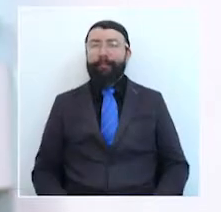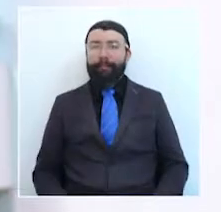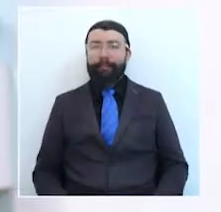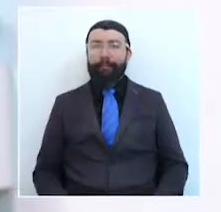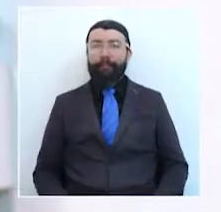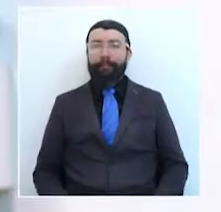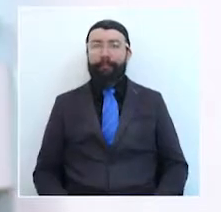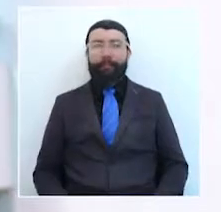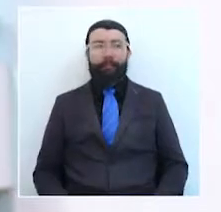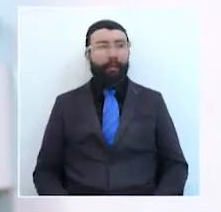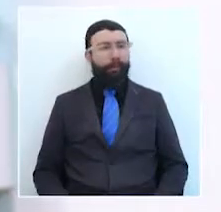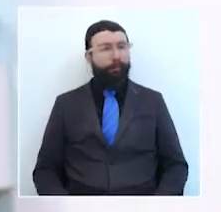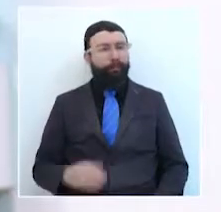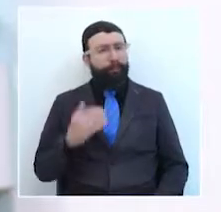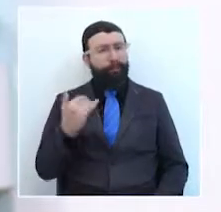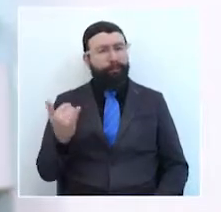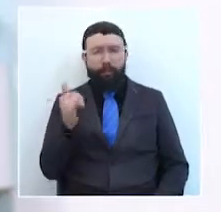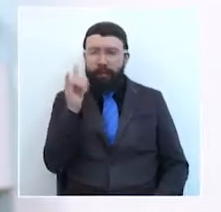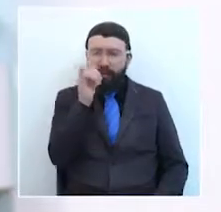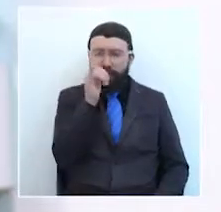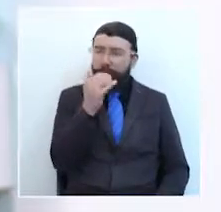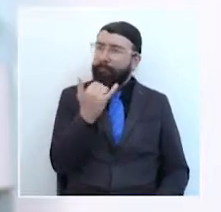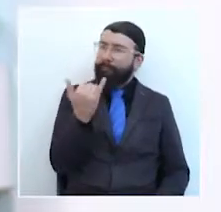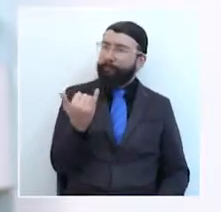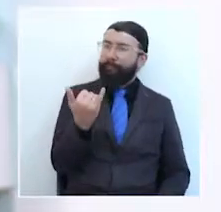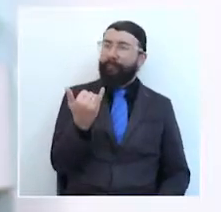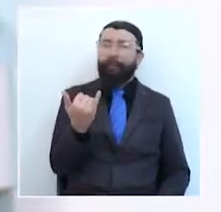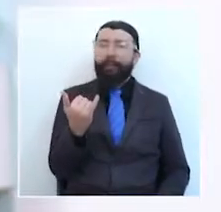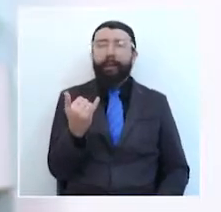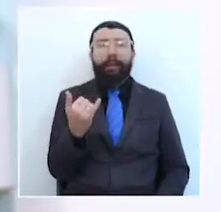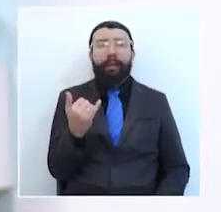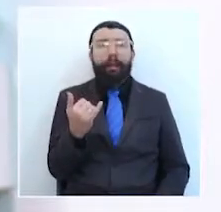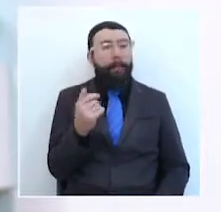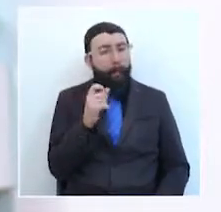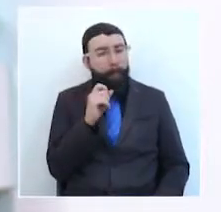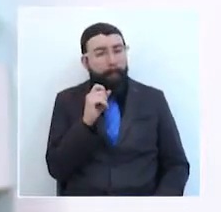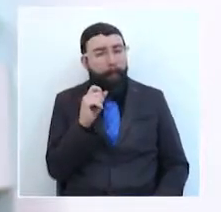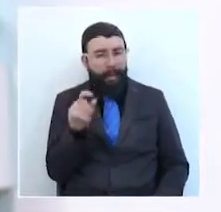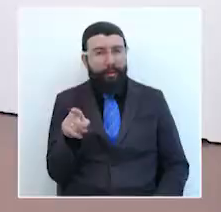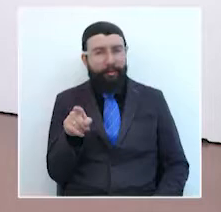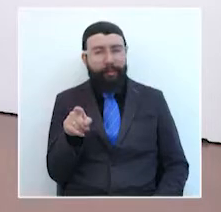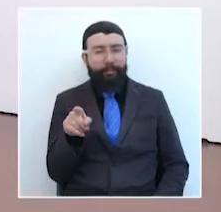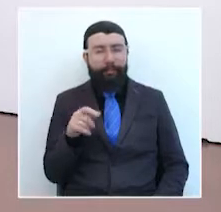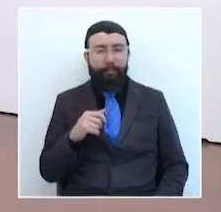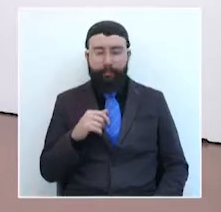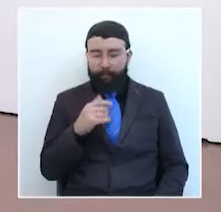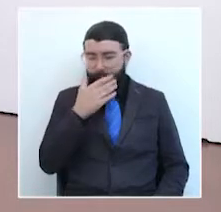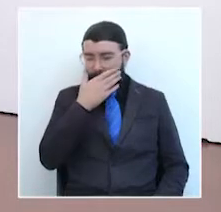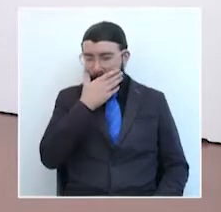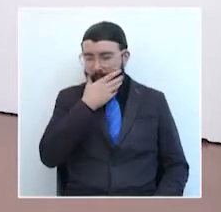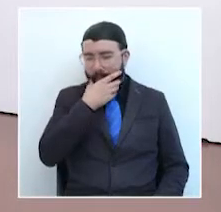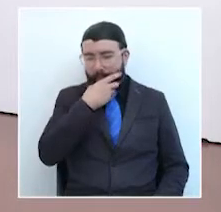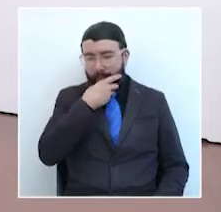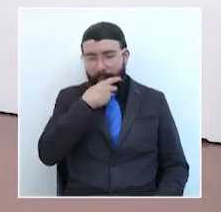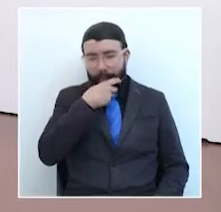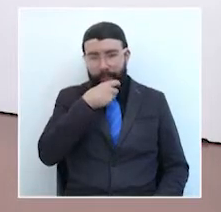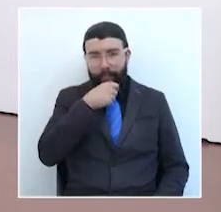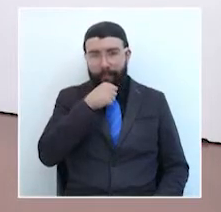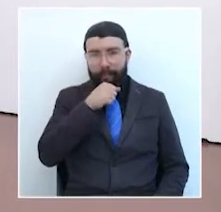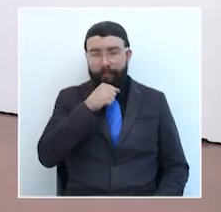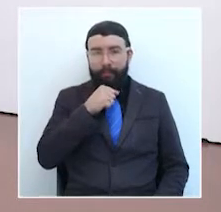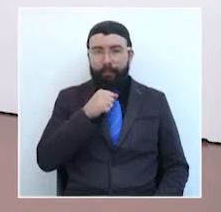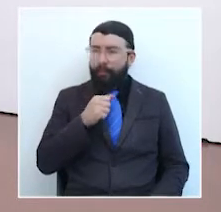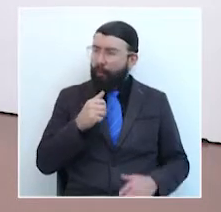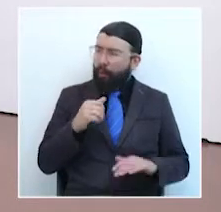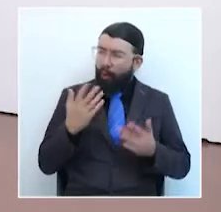ahora que vemos esta nota sobre mindfulness la pregunta siguiente doctora camila es cómo relacionamos el